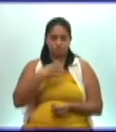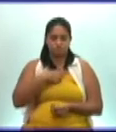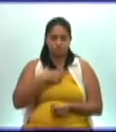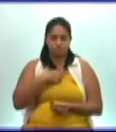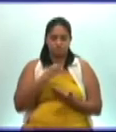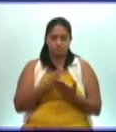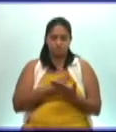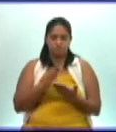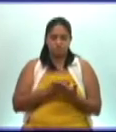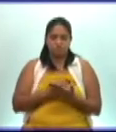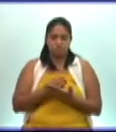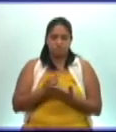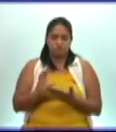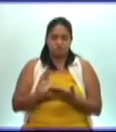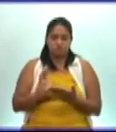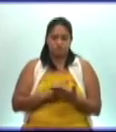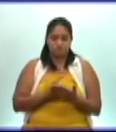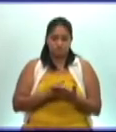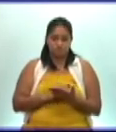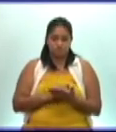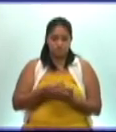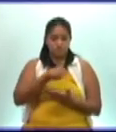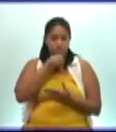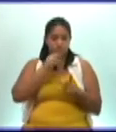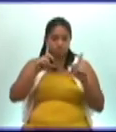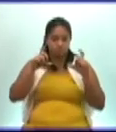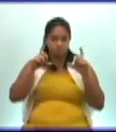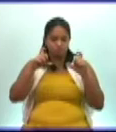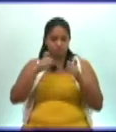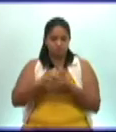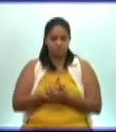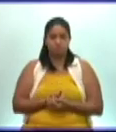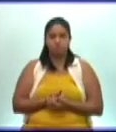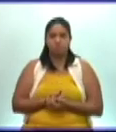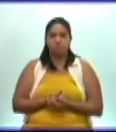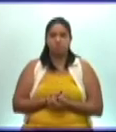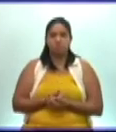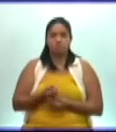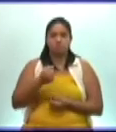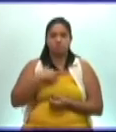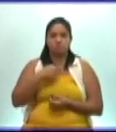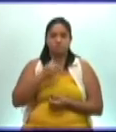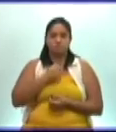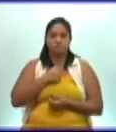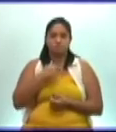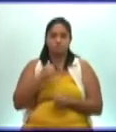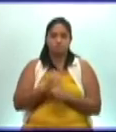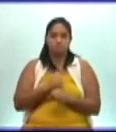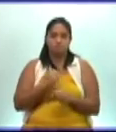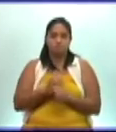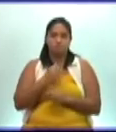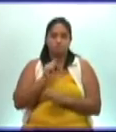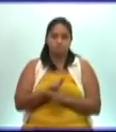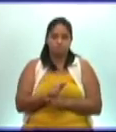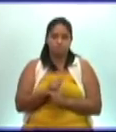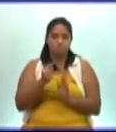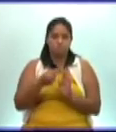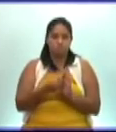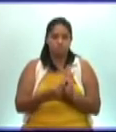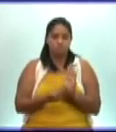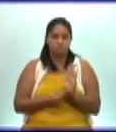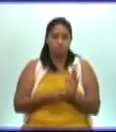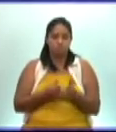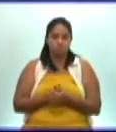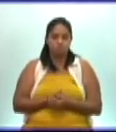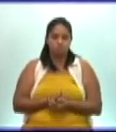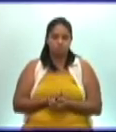texto, que pueden haberle tirado una foto, nosotros queremos trabajar con ustedes con estos criterios.